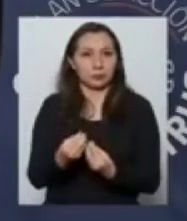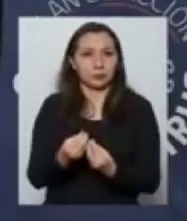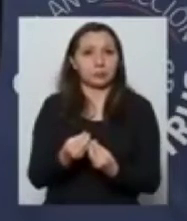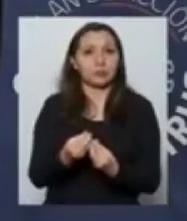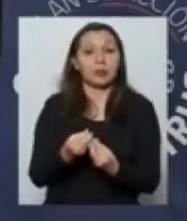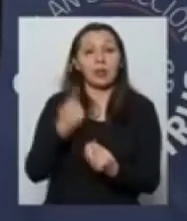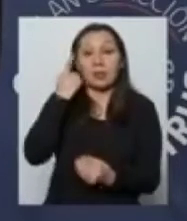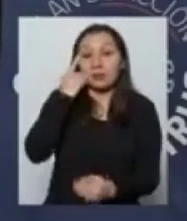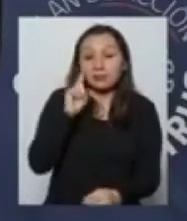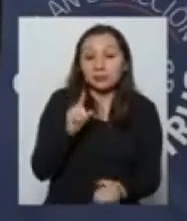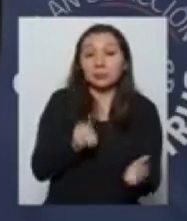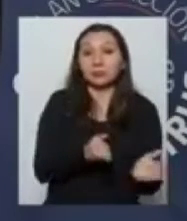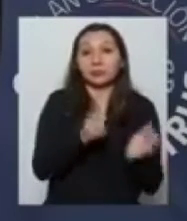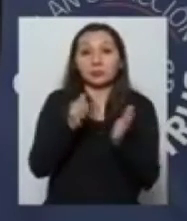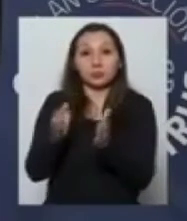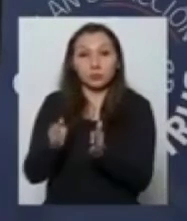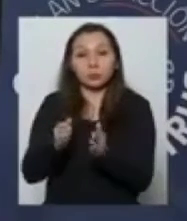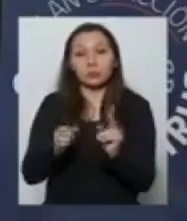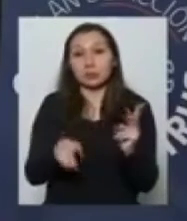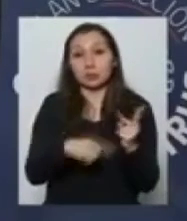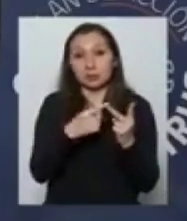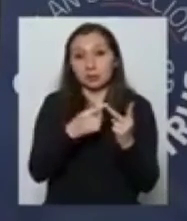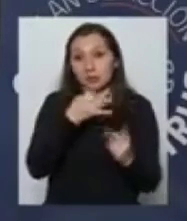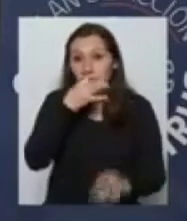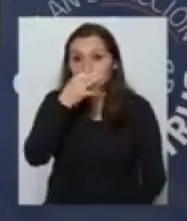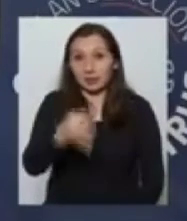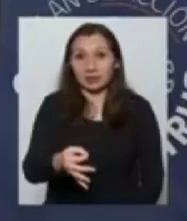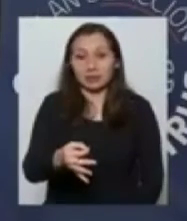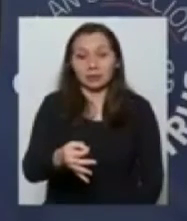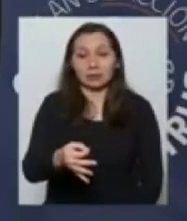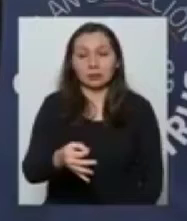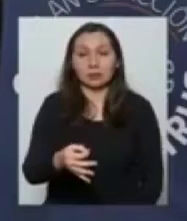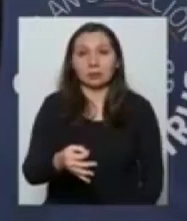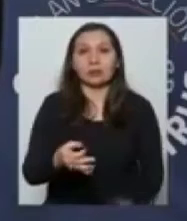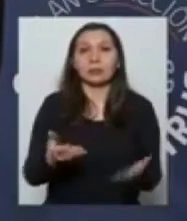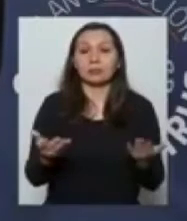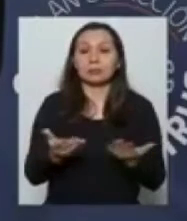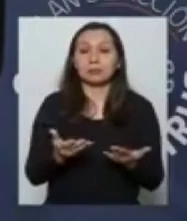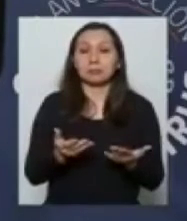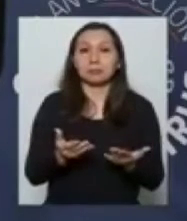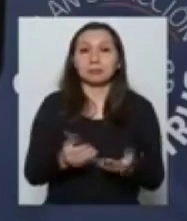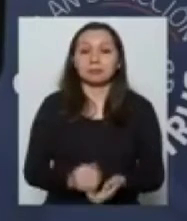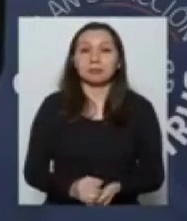Lo siguiente que quiero señalar es que